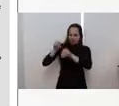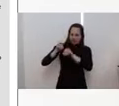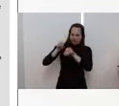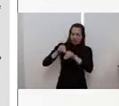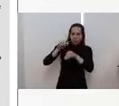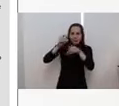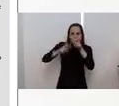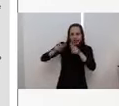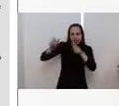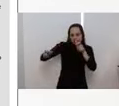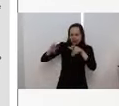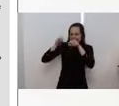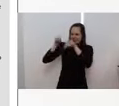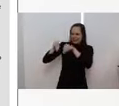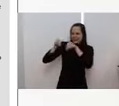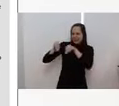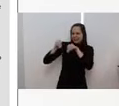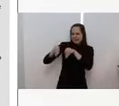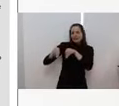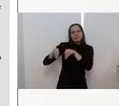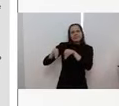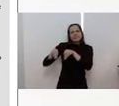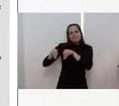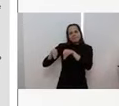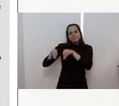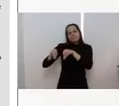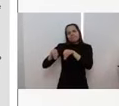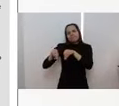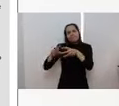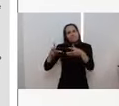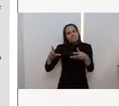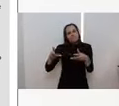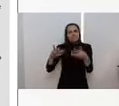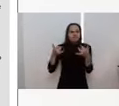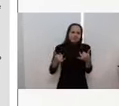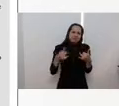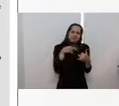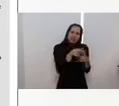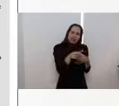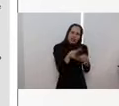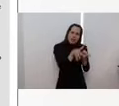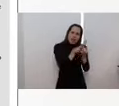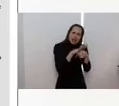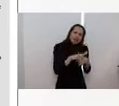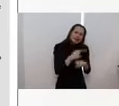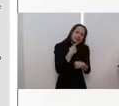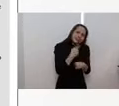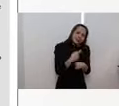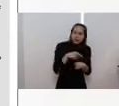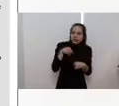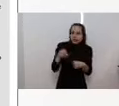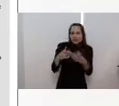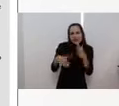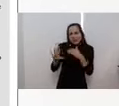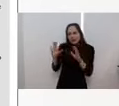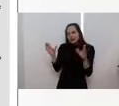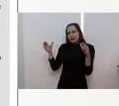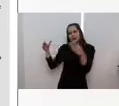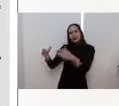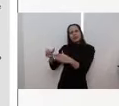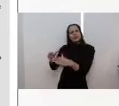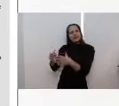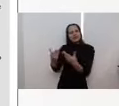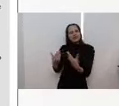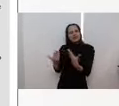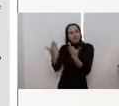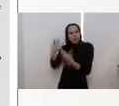talento humano que es escaso en esta pandemia y afortunadamente nosotros tenemos esta oportunidad de